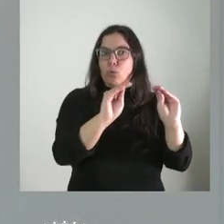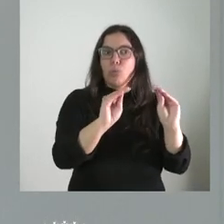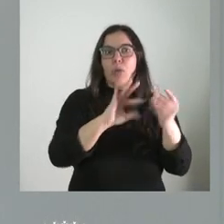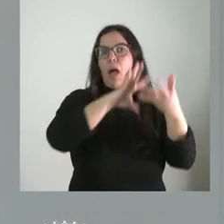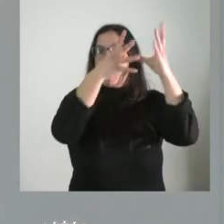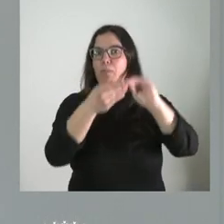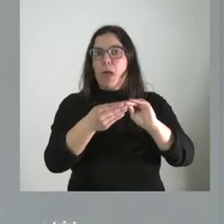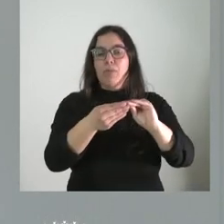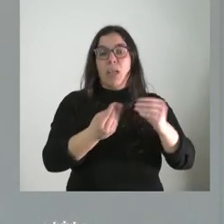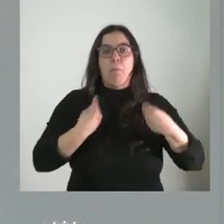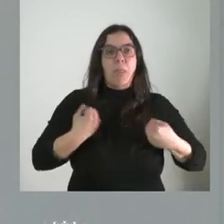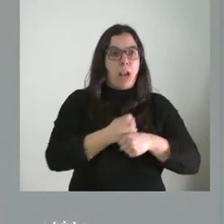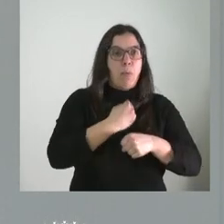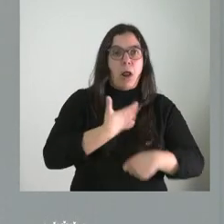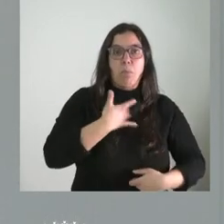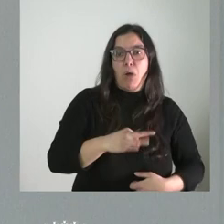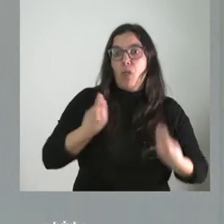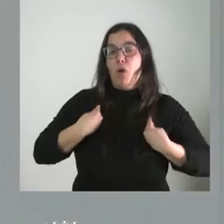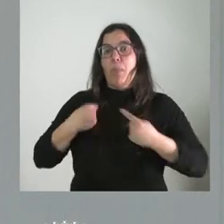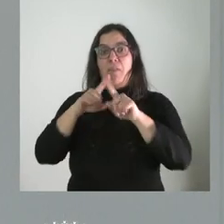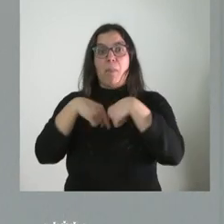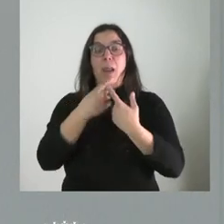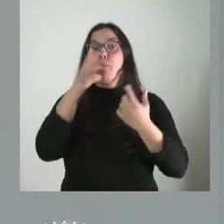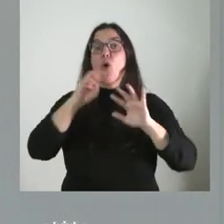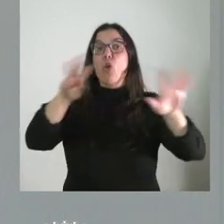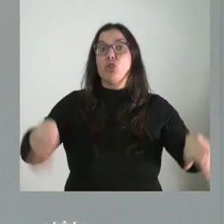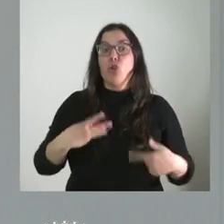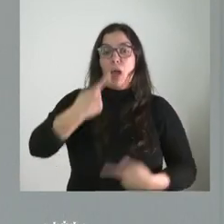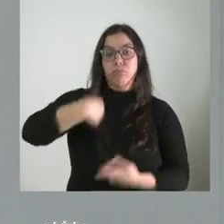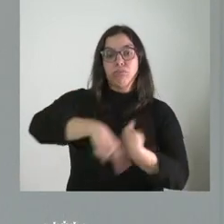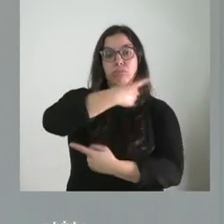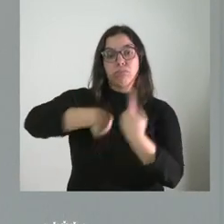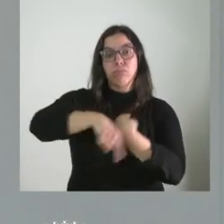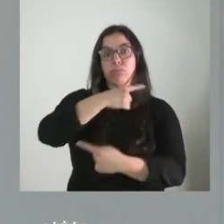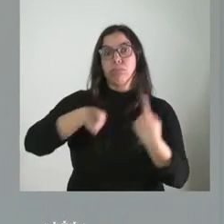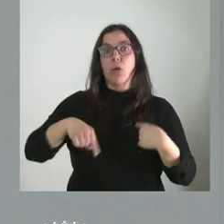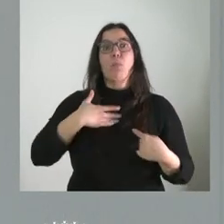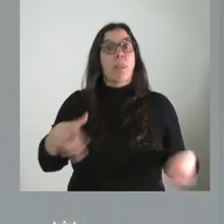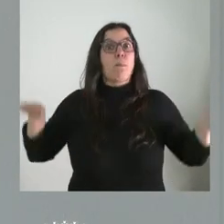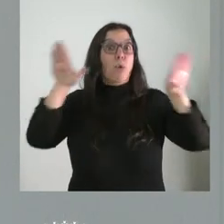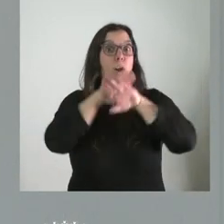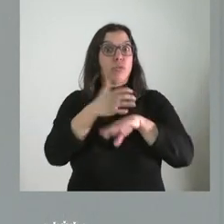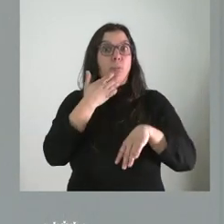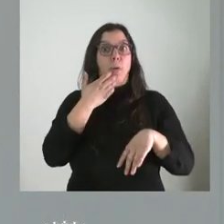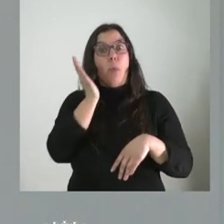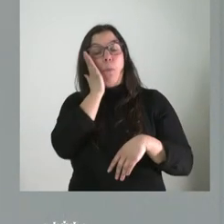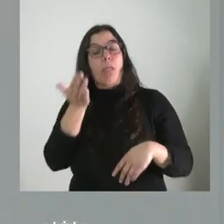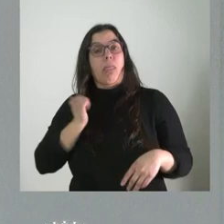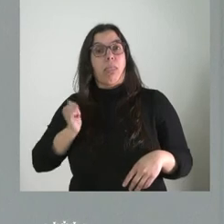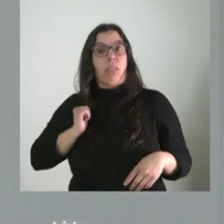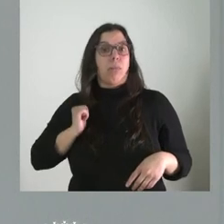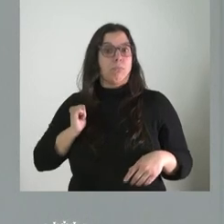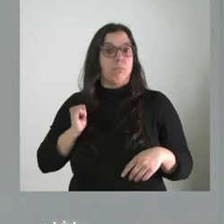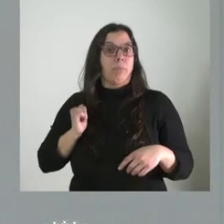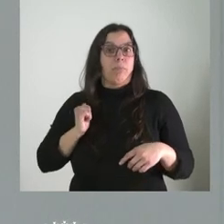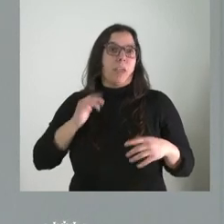laboral o con su vida familiar porque incluso estas ocho horas de diálisis pueden ser ocho horas durante la noche y por tanto dispone el resto